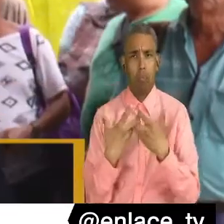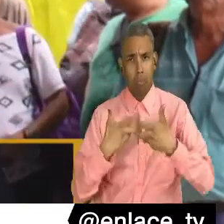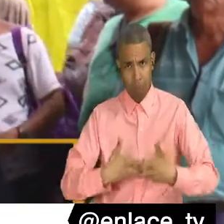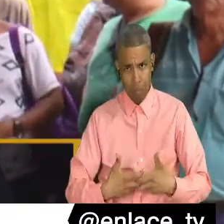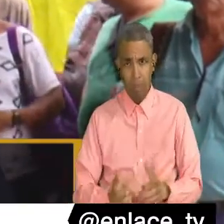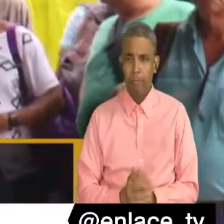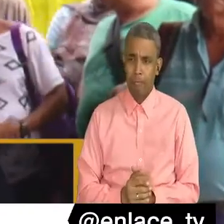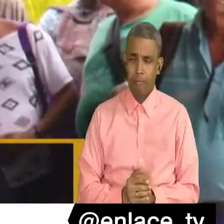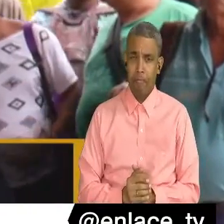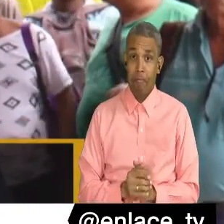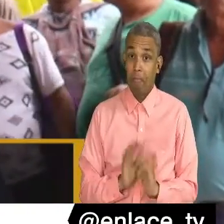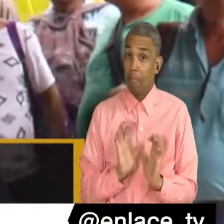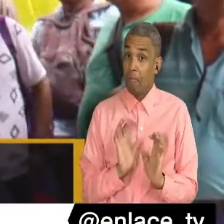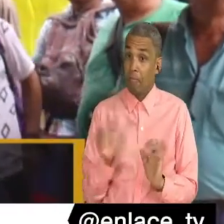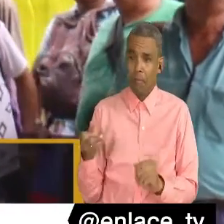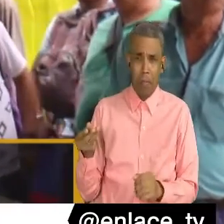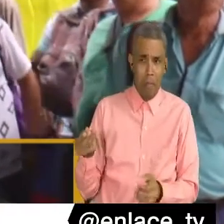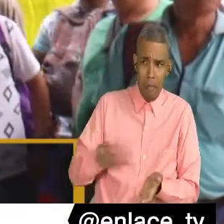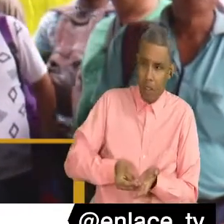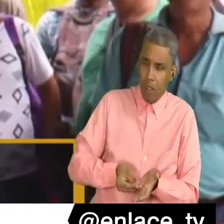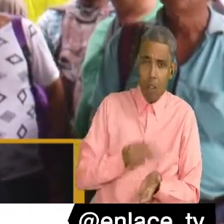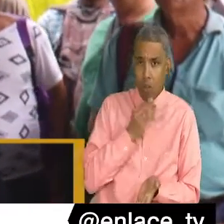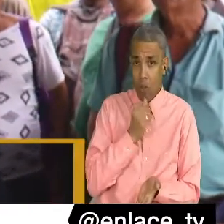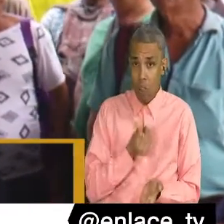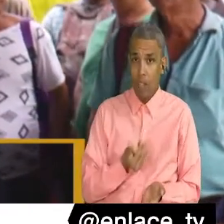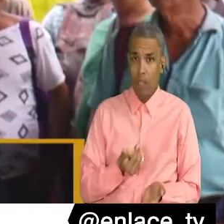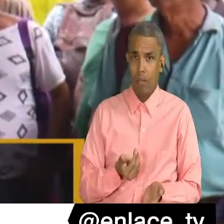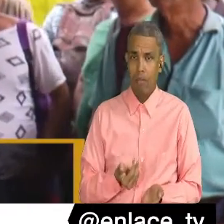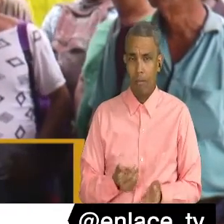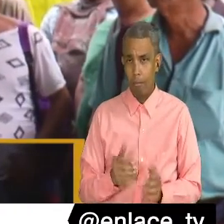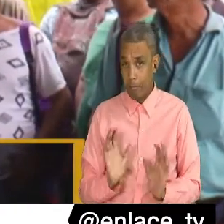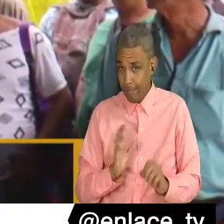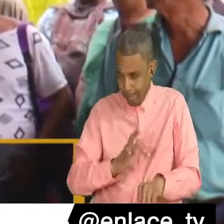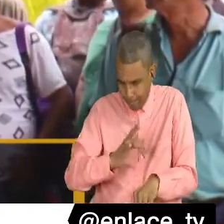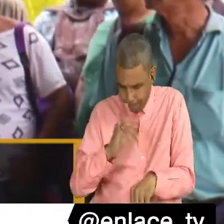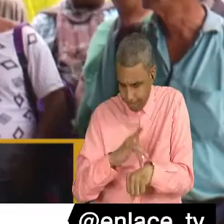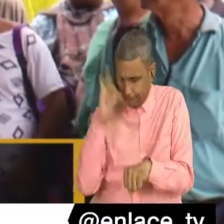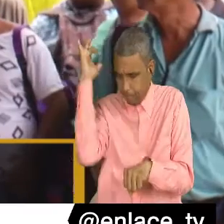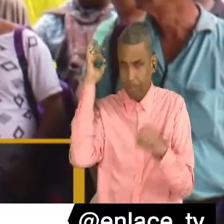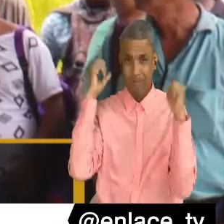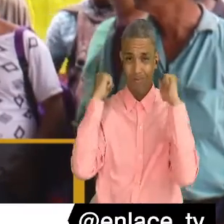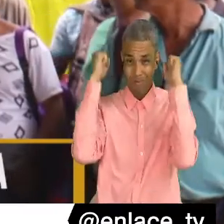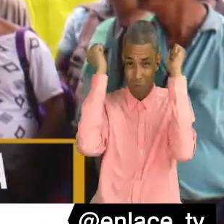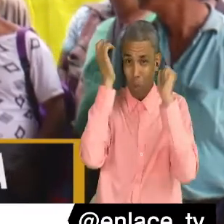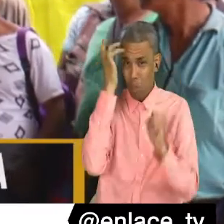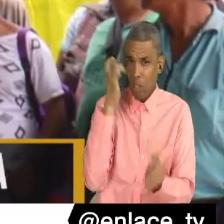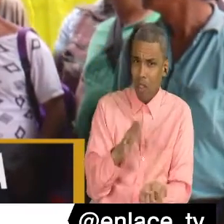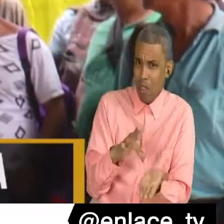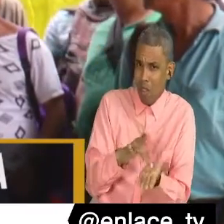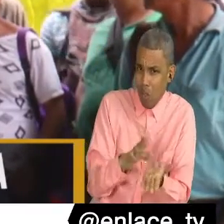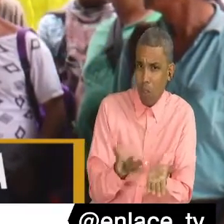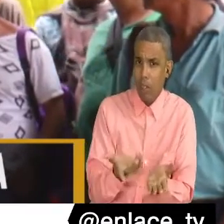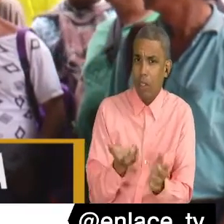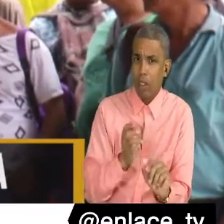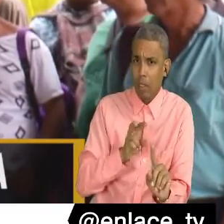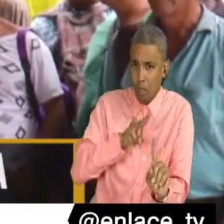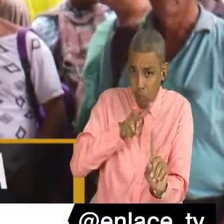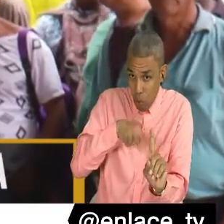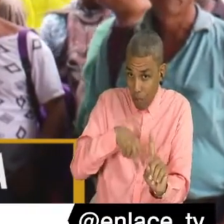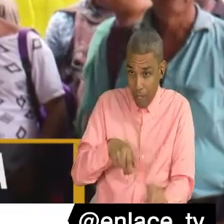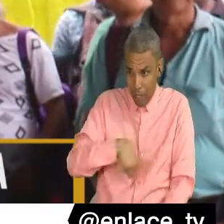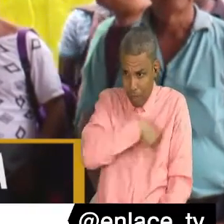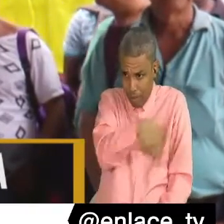a hacer esta clase de ejercicios. ¿Por qué? Por el tema de deudas de salario hacia los trabajadores,